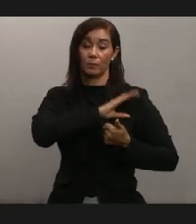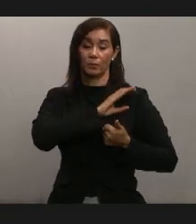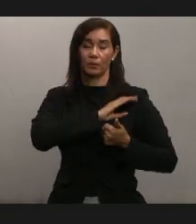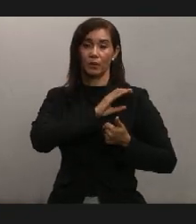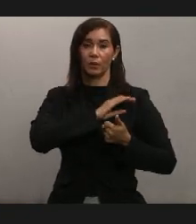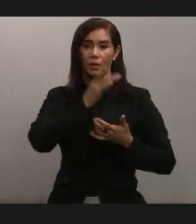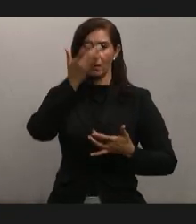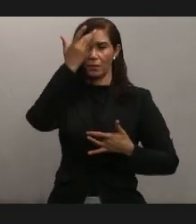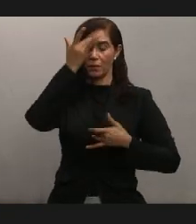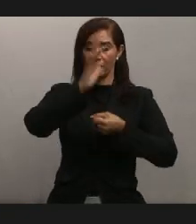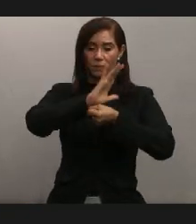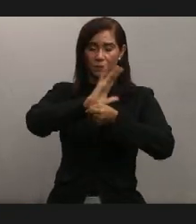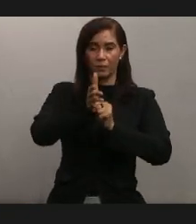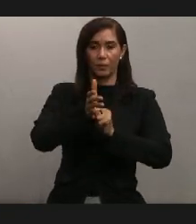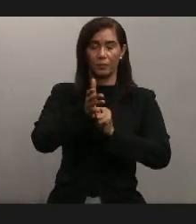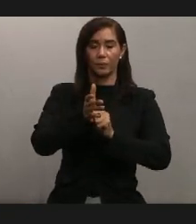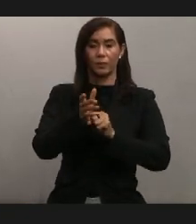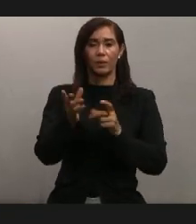y cuántos han fallecido?